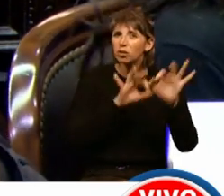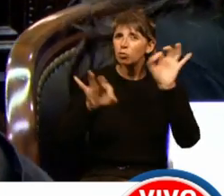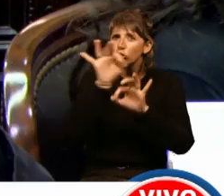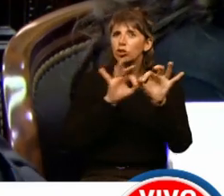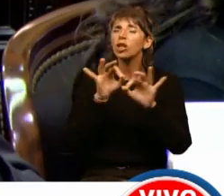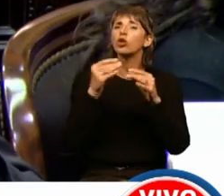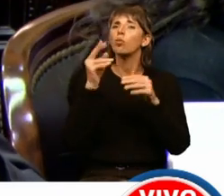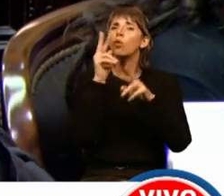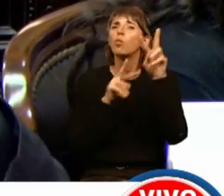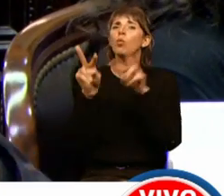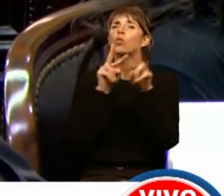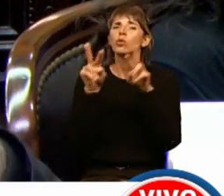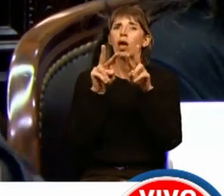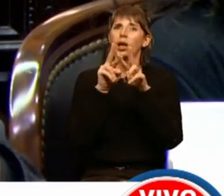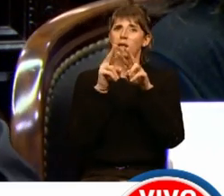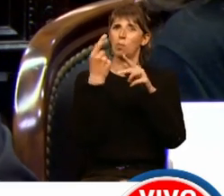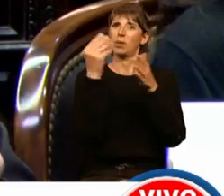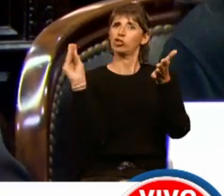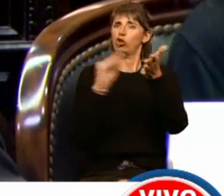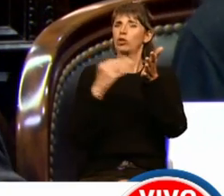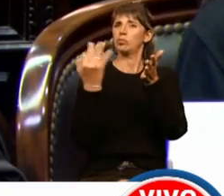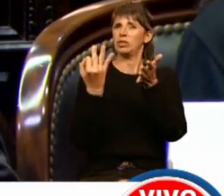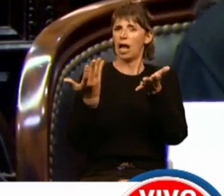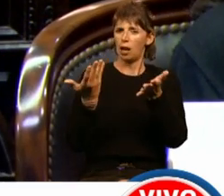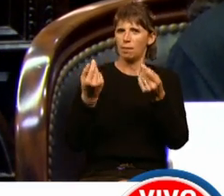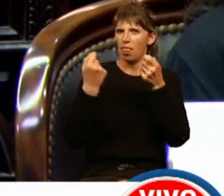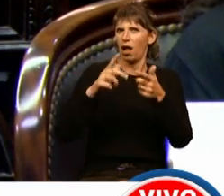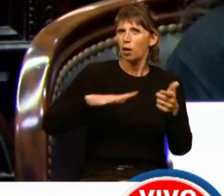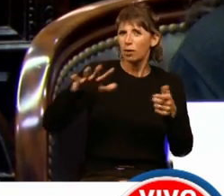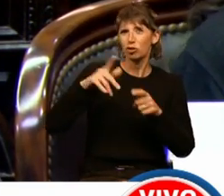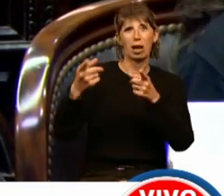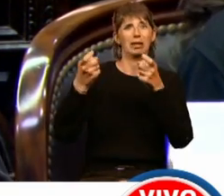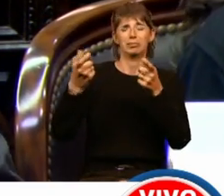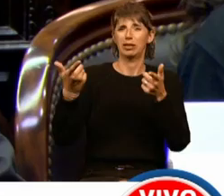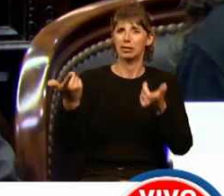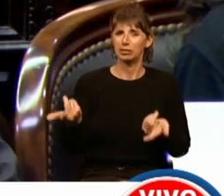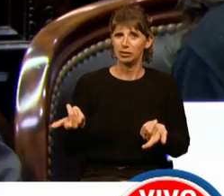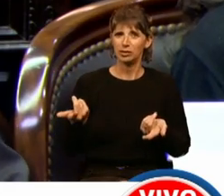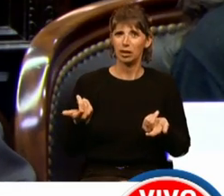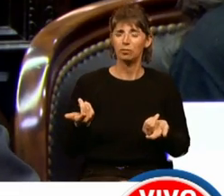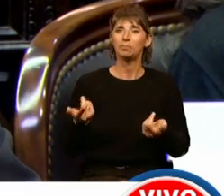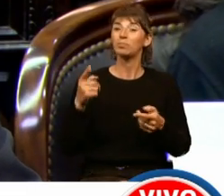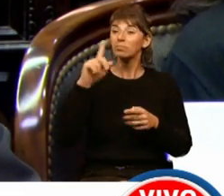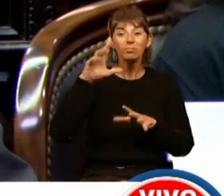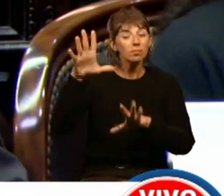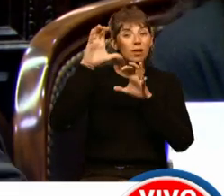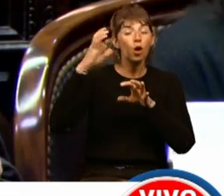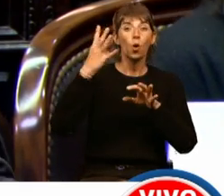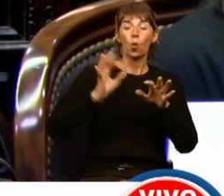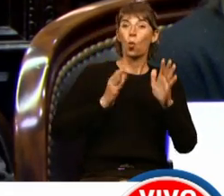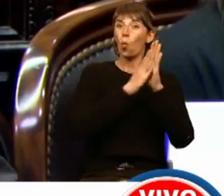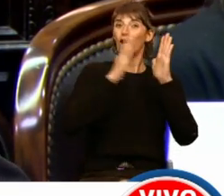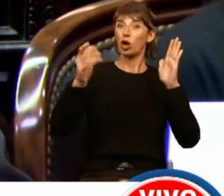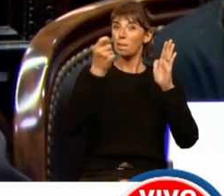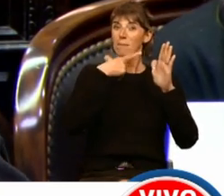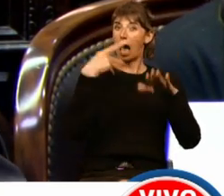bajar las tarifas de sectores que más nos necesitan en la argentina recordar que durante los cuatro años de macri si